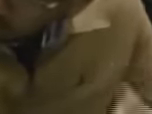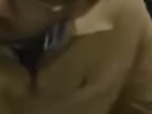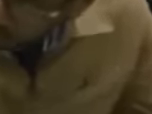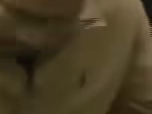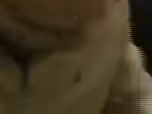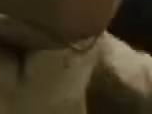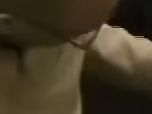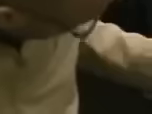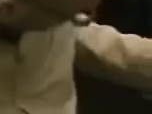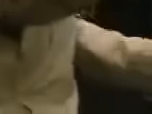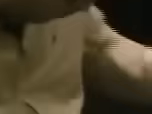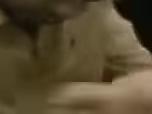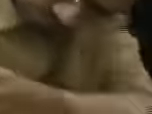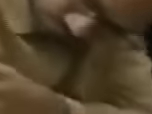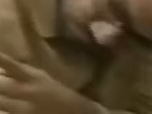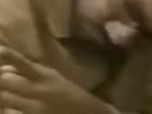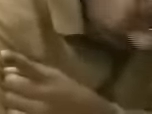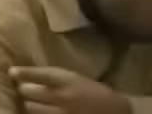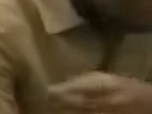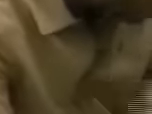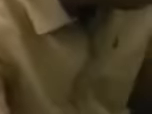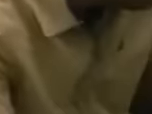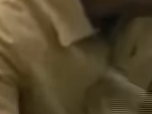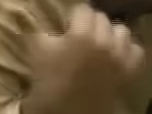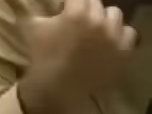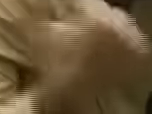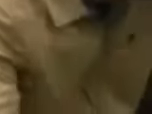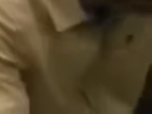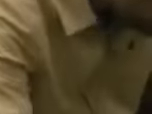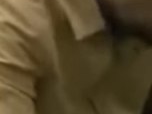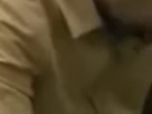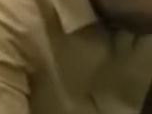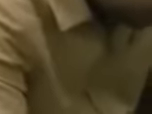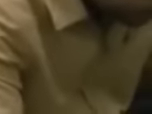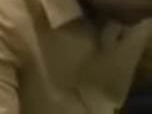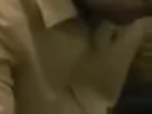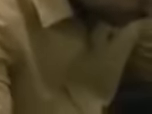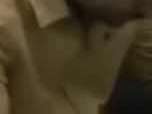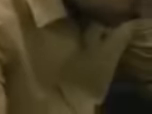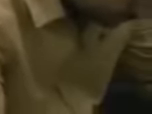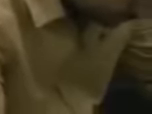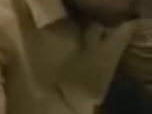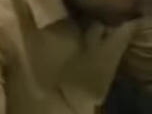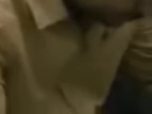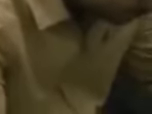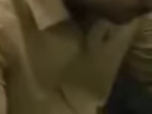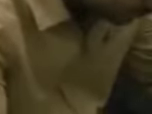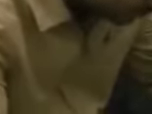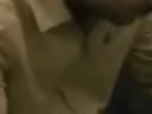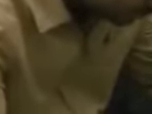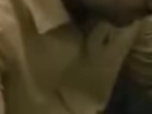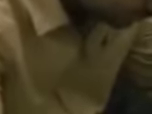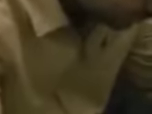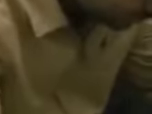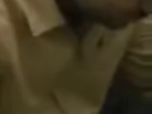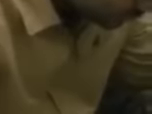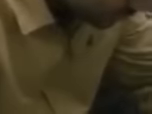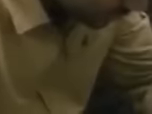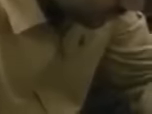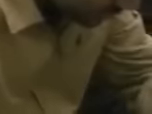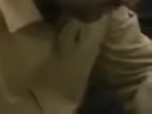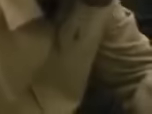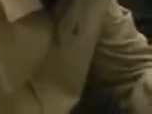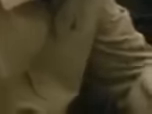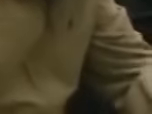género o de cualquier otra naturaleza que constituya incitación a la discriminación y la violencia.